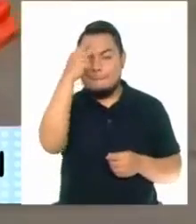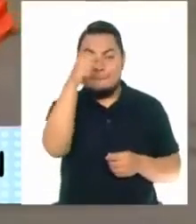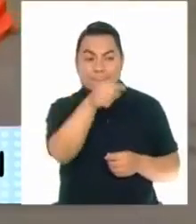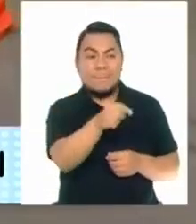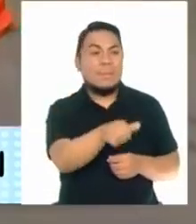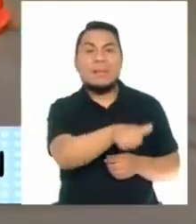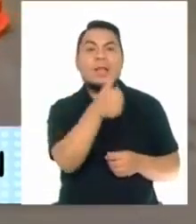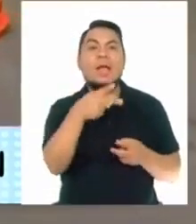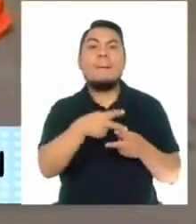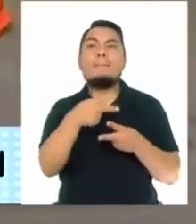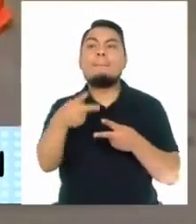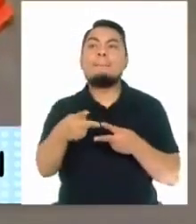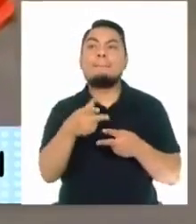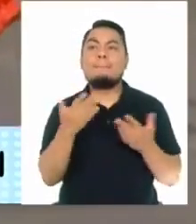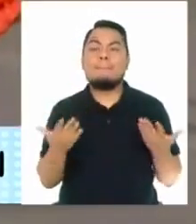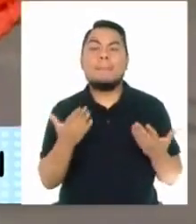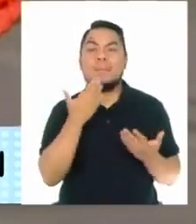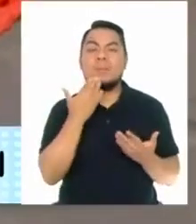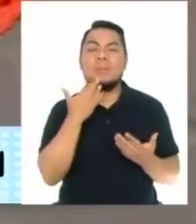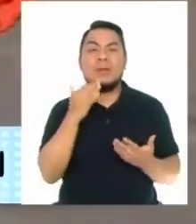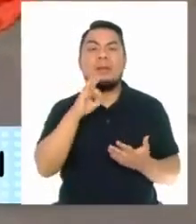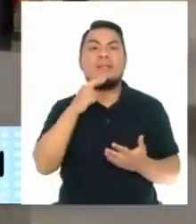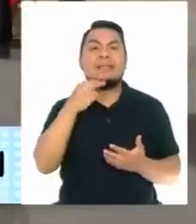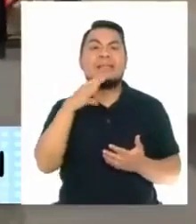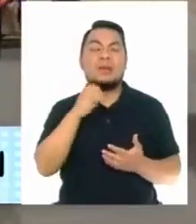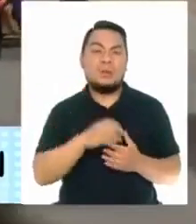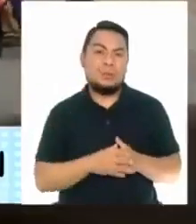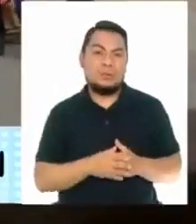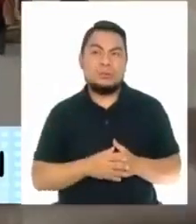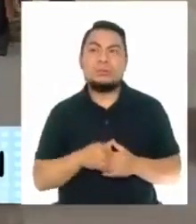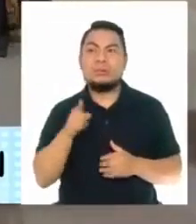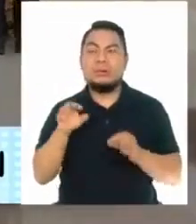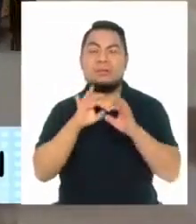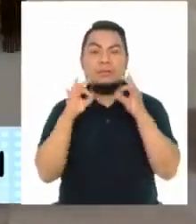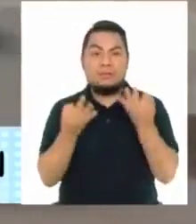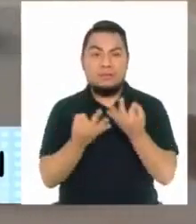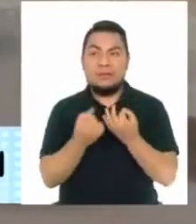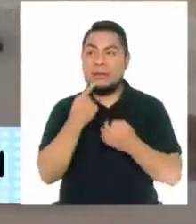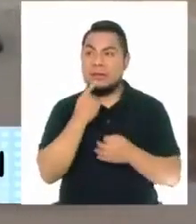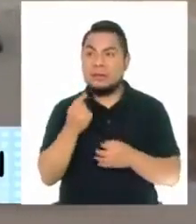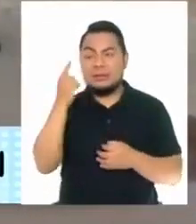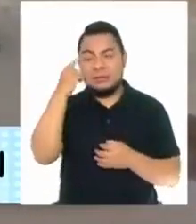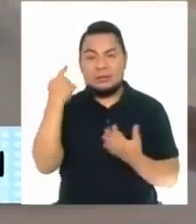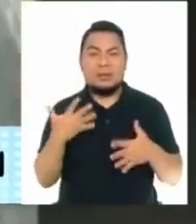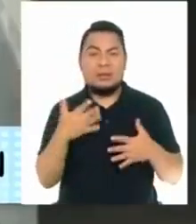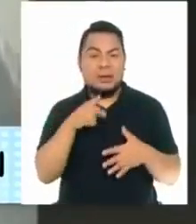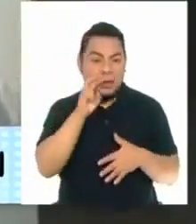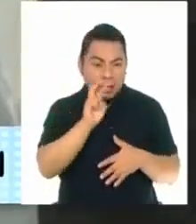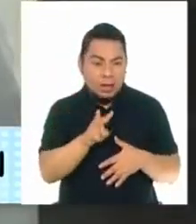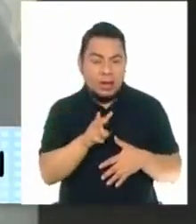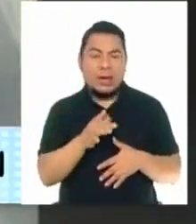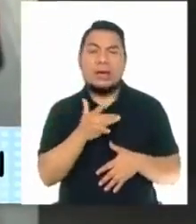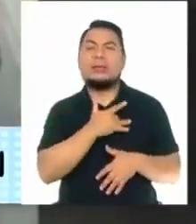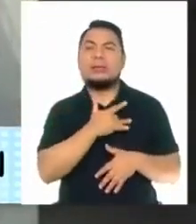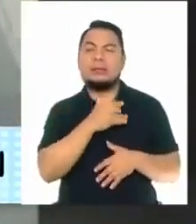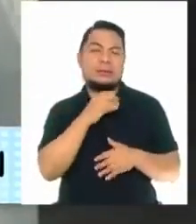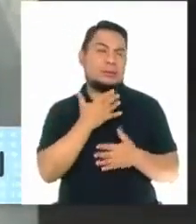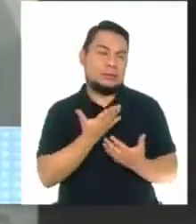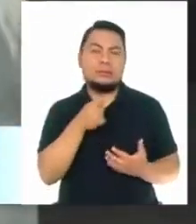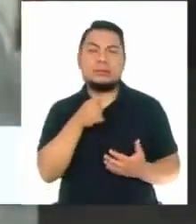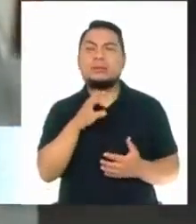víctima con un vecino del barrio conocido como francisco los familiares protagonizaron escenas de dolor y evitaron brindar